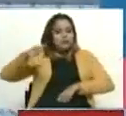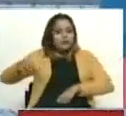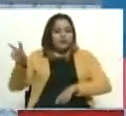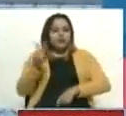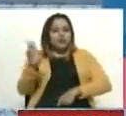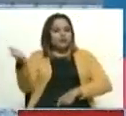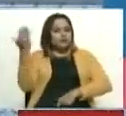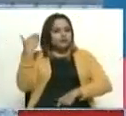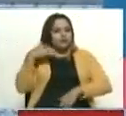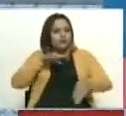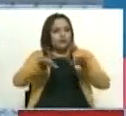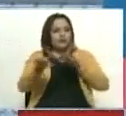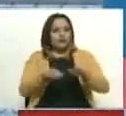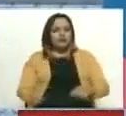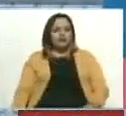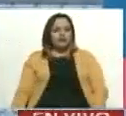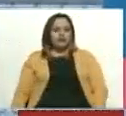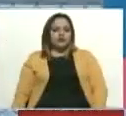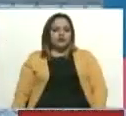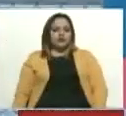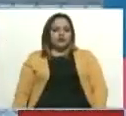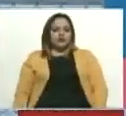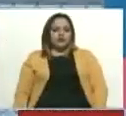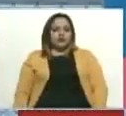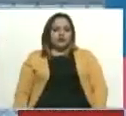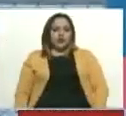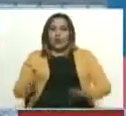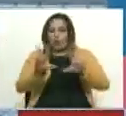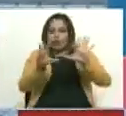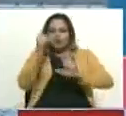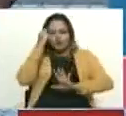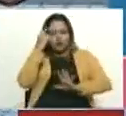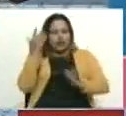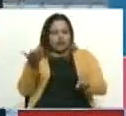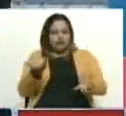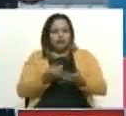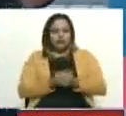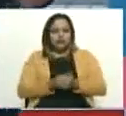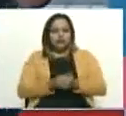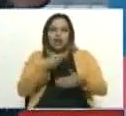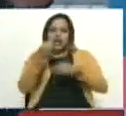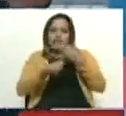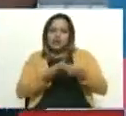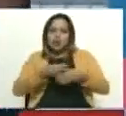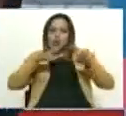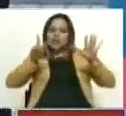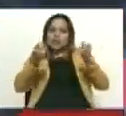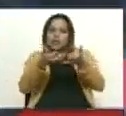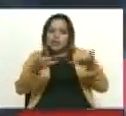jueves, hace 8 días ya, lanzó las 7 líneas de acción para el año